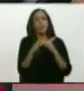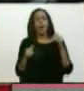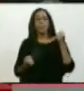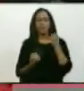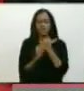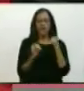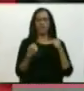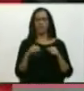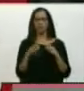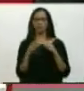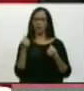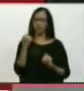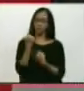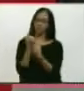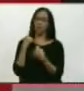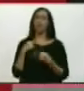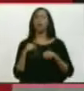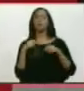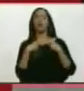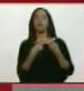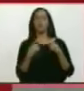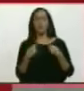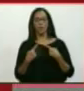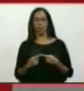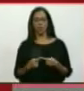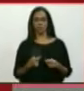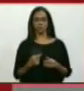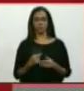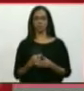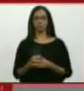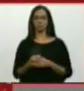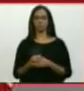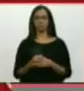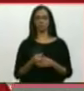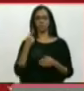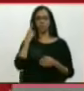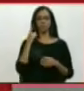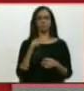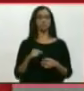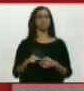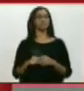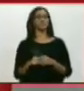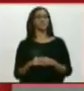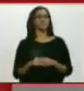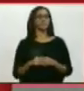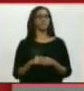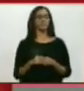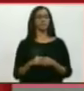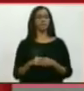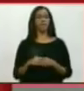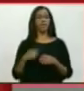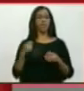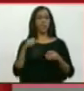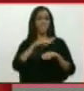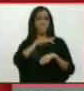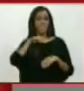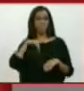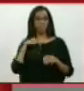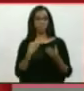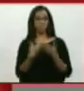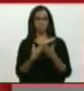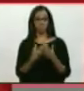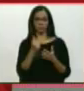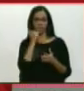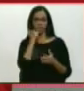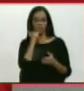grupo que apoyaba al otro dentro de Voluntad Popular. Yo creo que los militantes de estos partidos deben de hacer una manifestación y